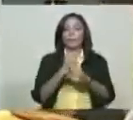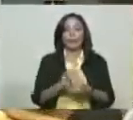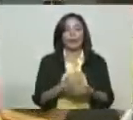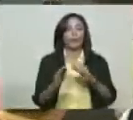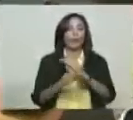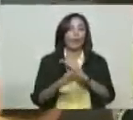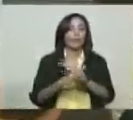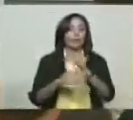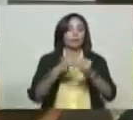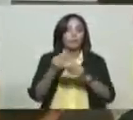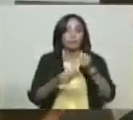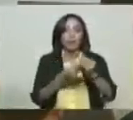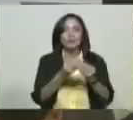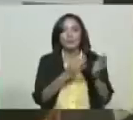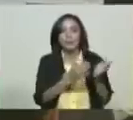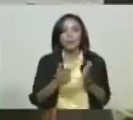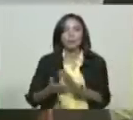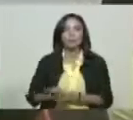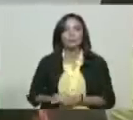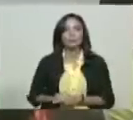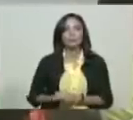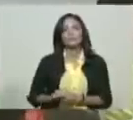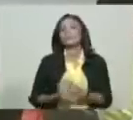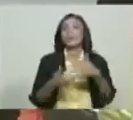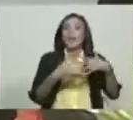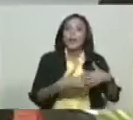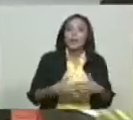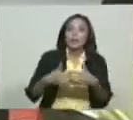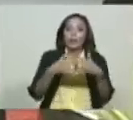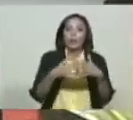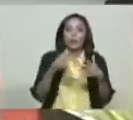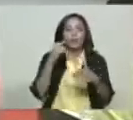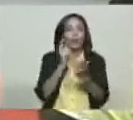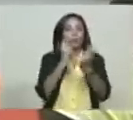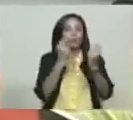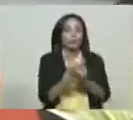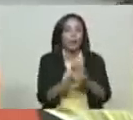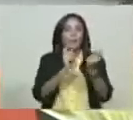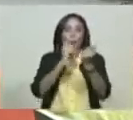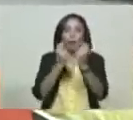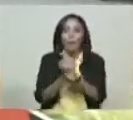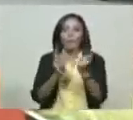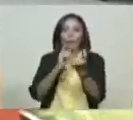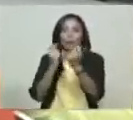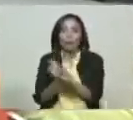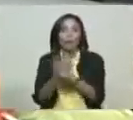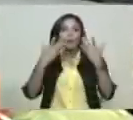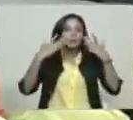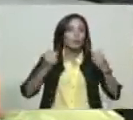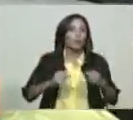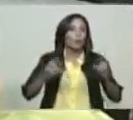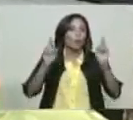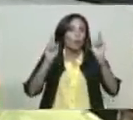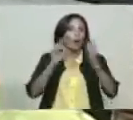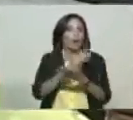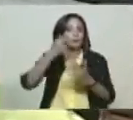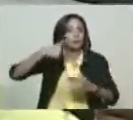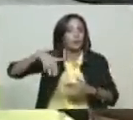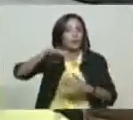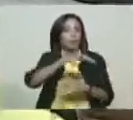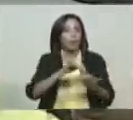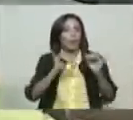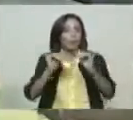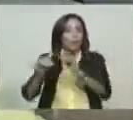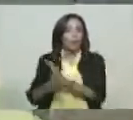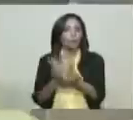todavía. En Estados Unidos va a haber grandes cambios democratizadores y estoy seguro que ese pueblo va a transformar ese